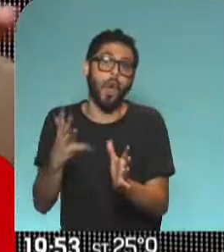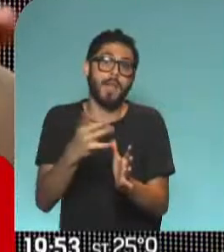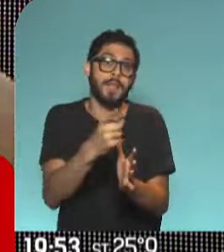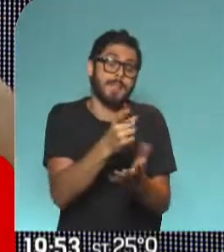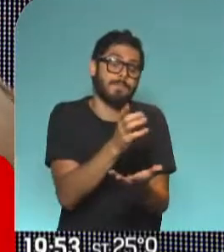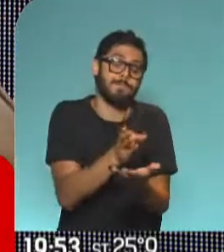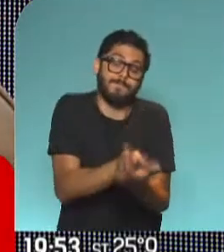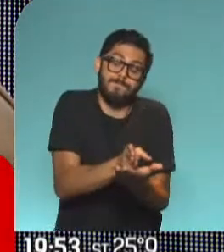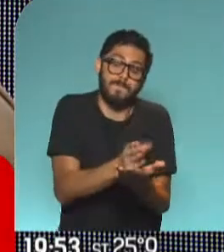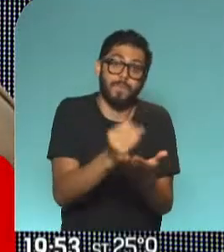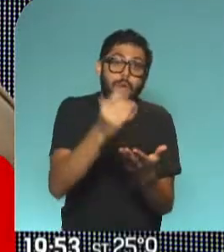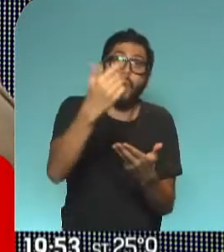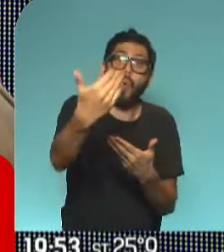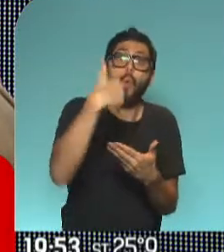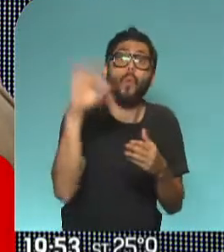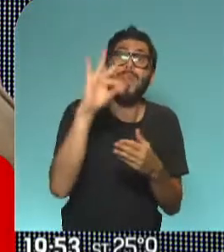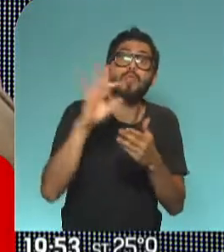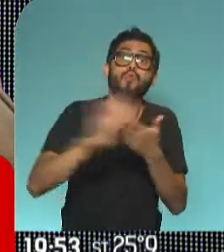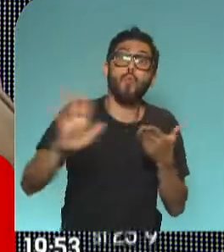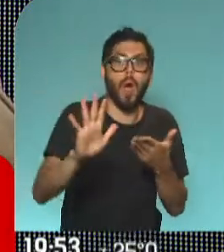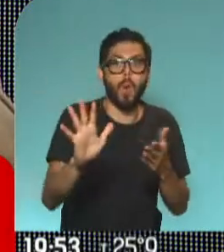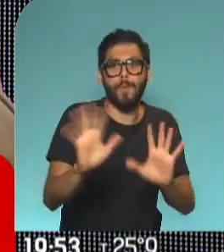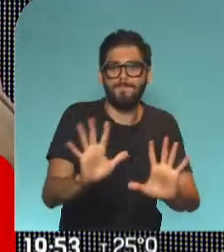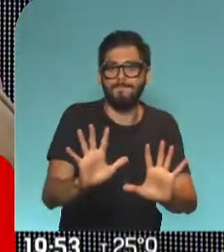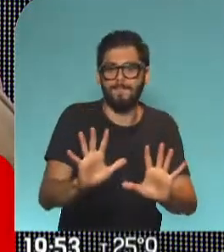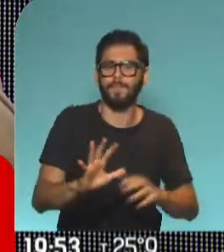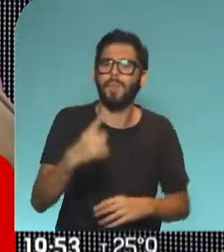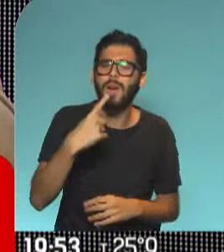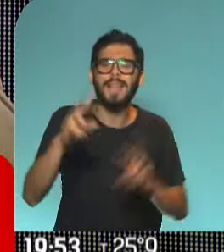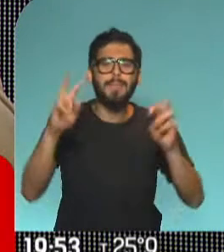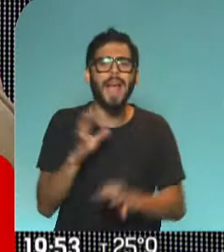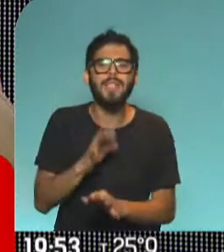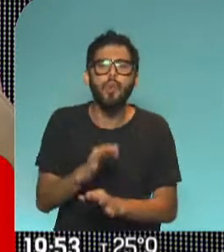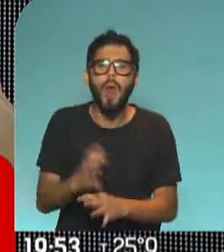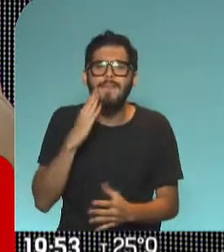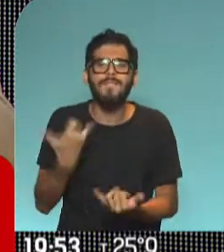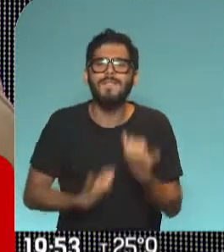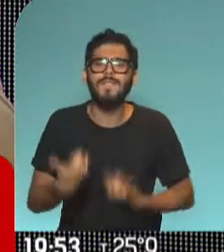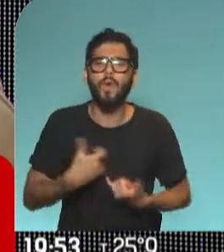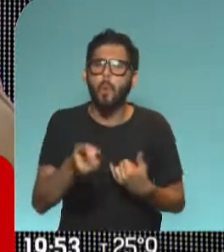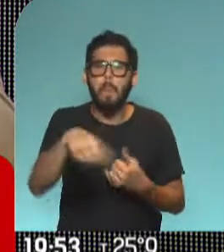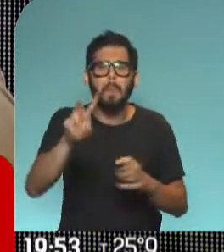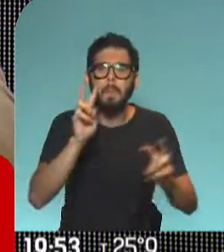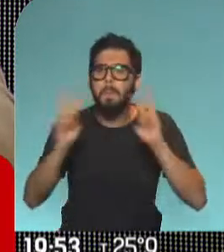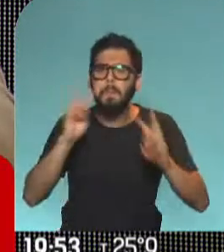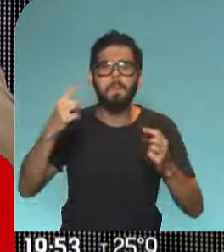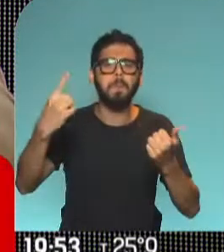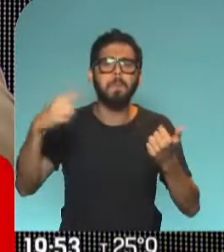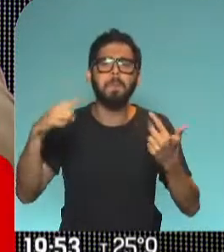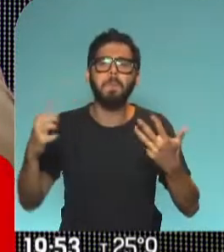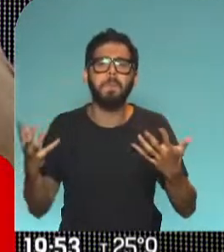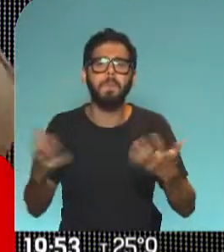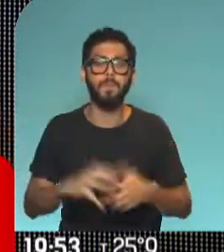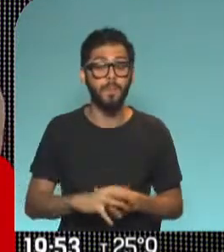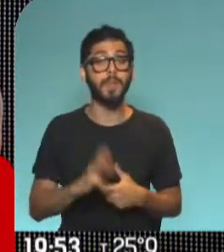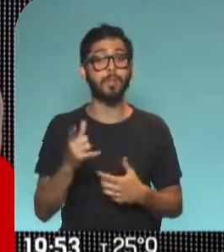para que no nos venga la variante esa, ¿no? ¿Qué nos puede contar de la escuela justamente, de las clases? ¿Qué están observando? Por ahora las